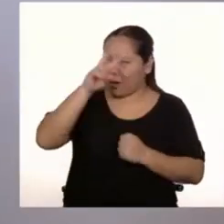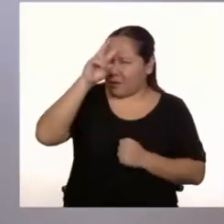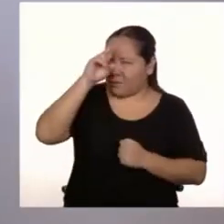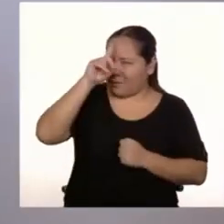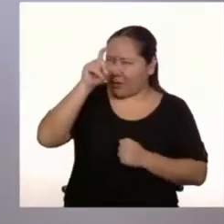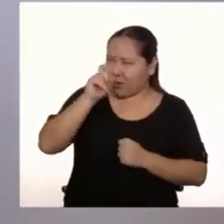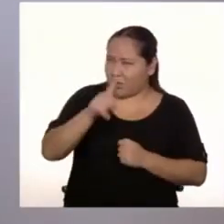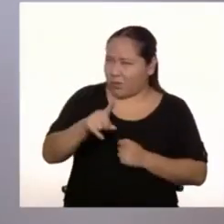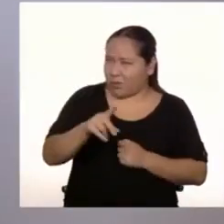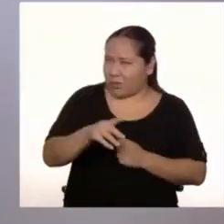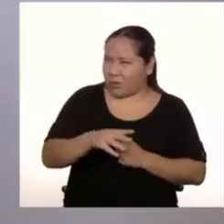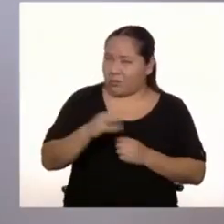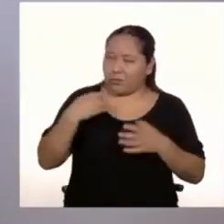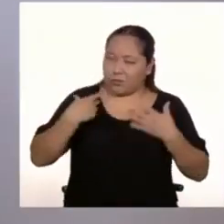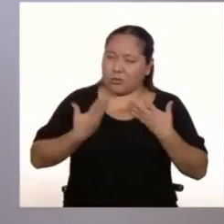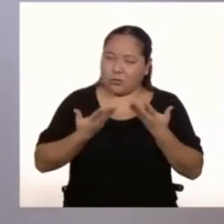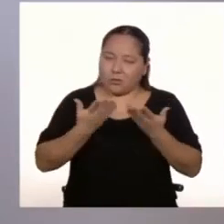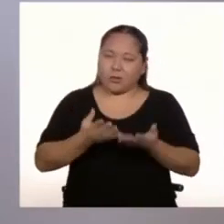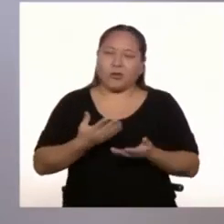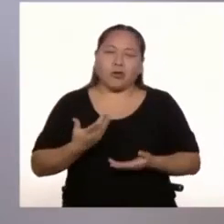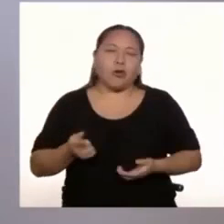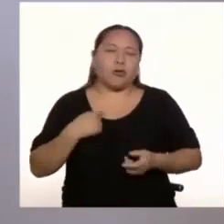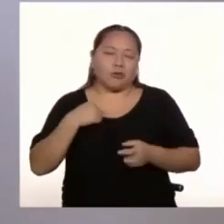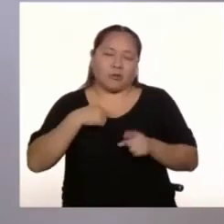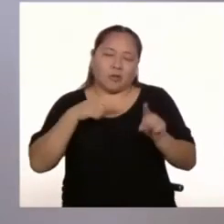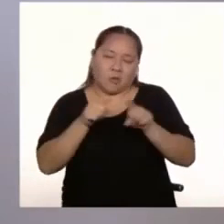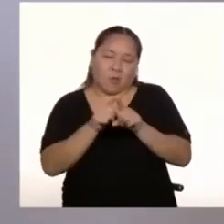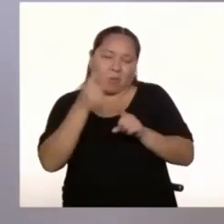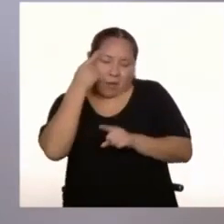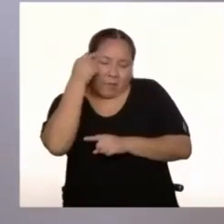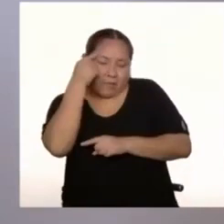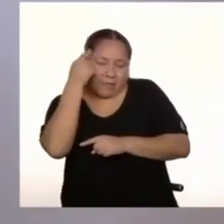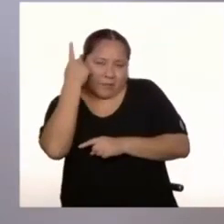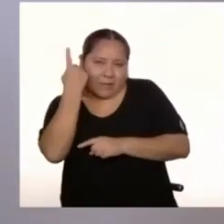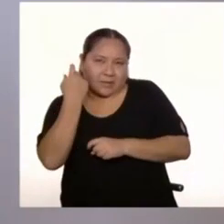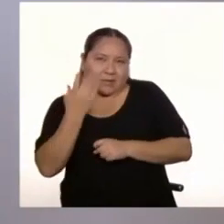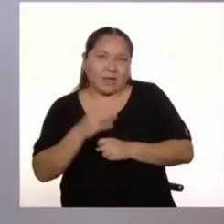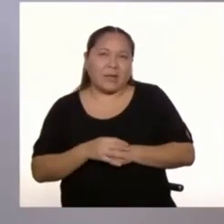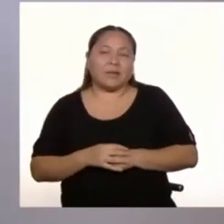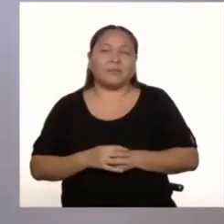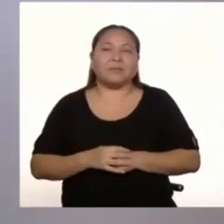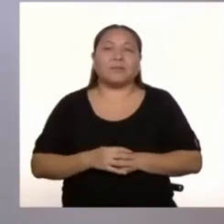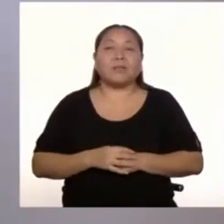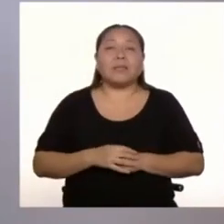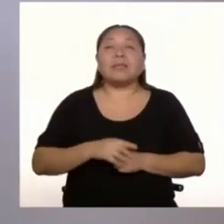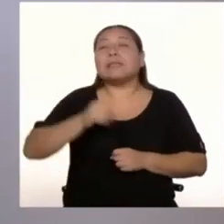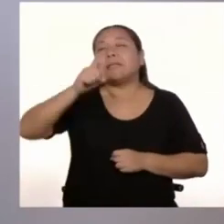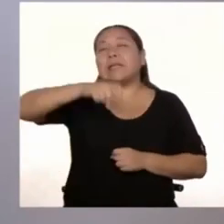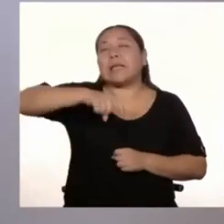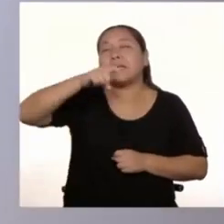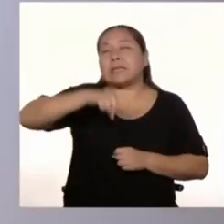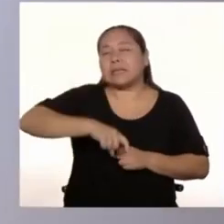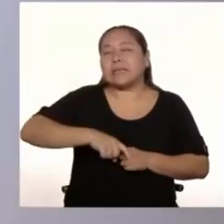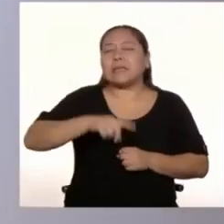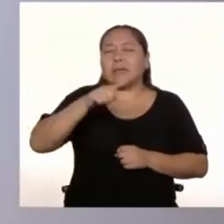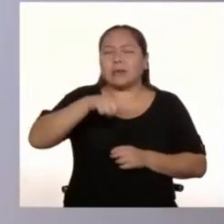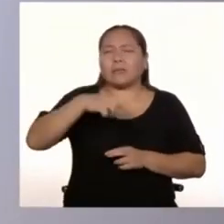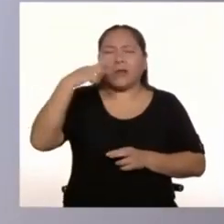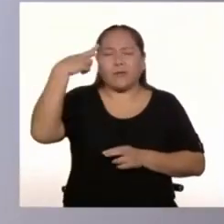dejar. Yo también voy a pensar al respecto, porque creo que es necesario